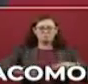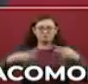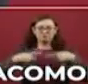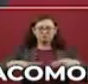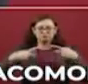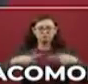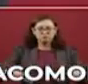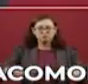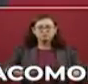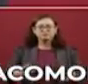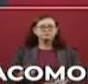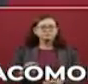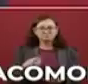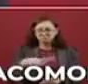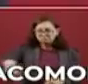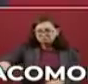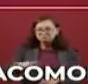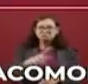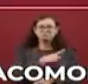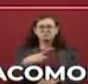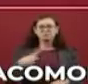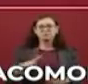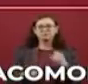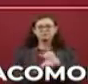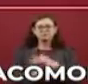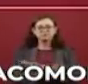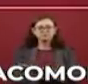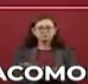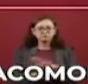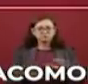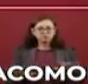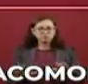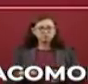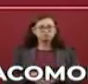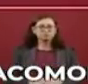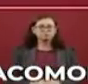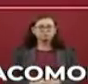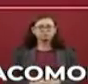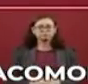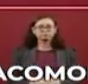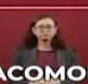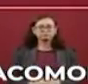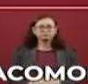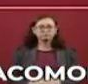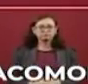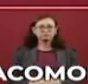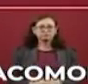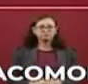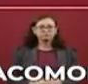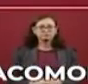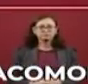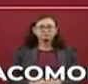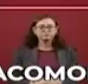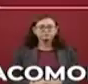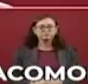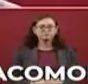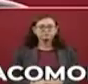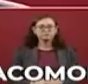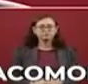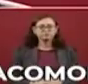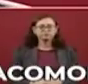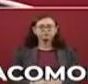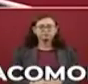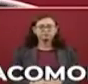comunicación de la presidencia, abordaron la política de comunicación interna que va a tener la presidencia mexicana. Entre los temas